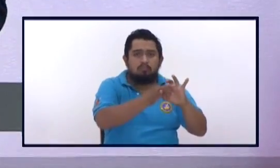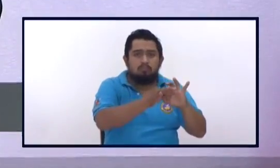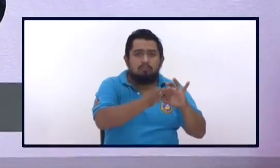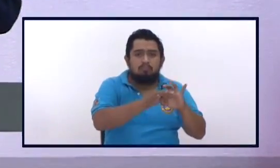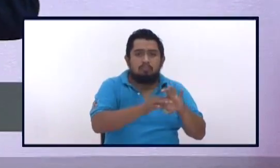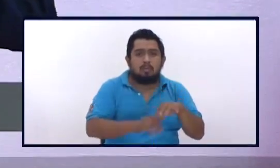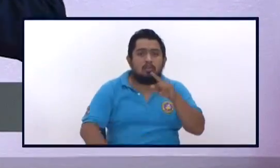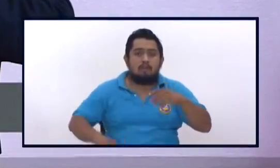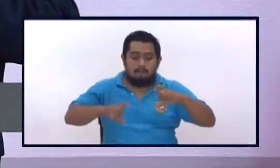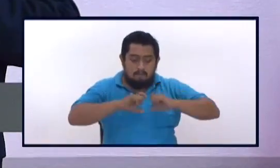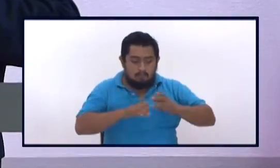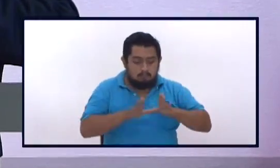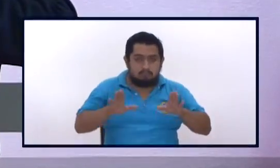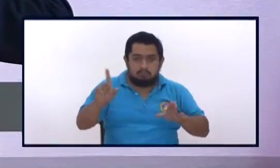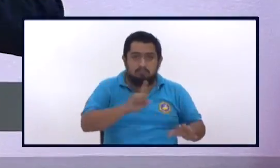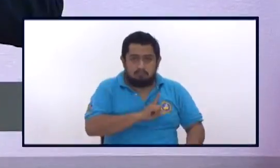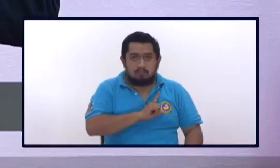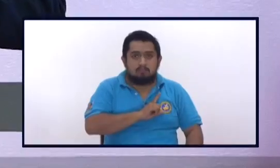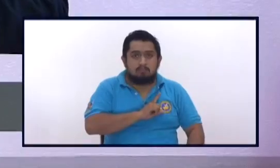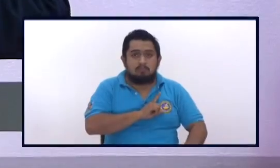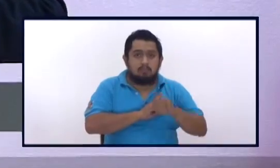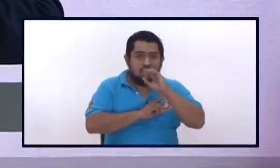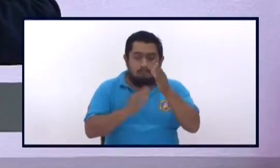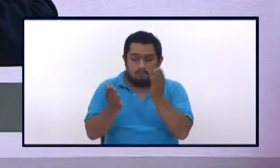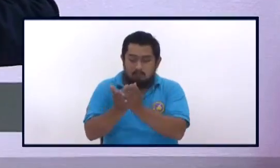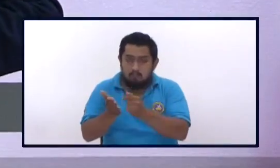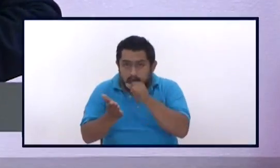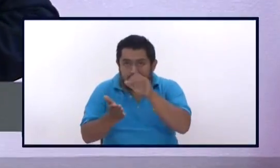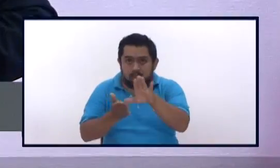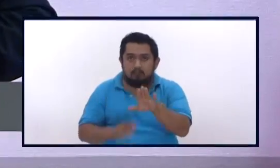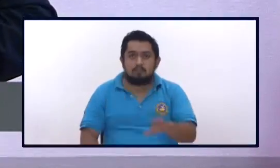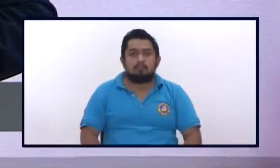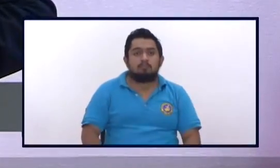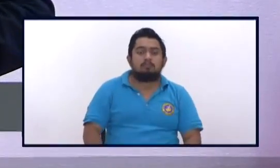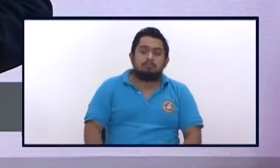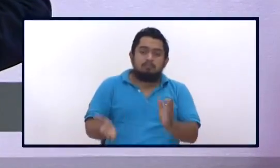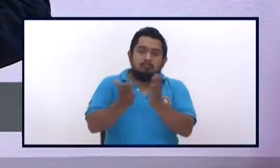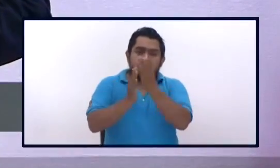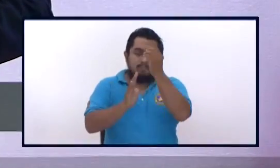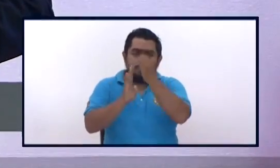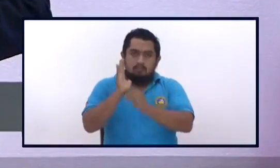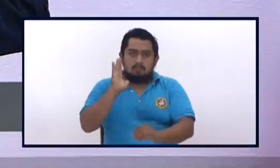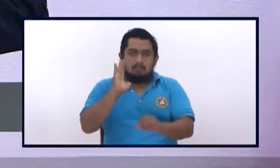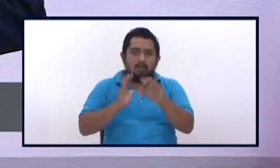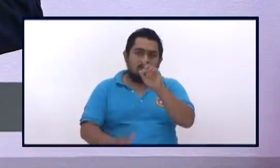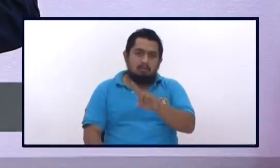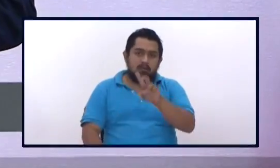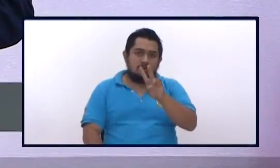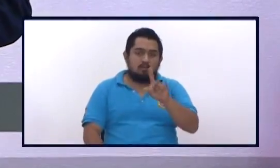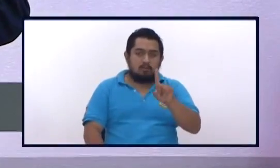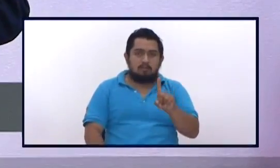y abres tu corazón a él te voy a leer qué va a suceder salmo 121